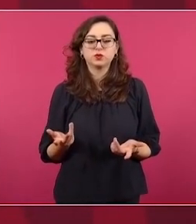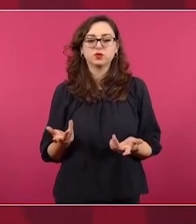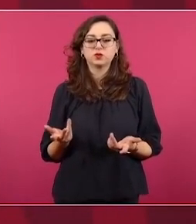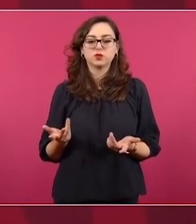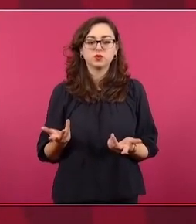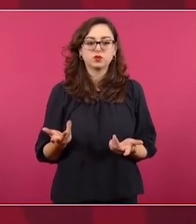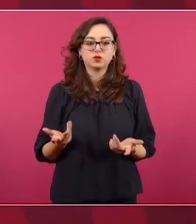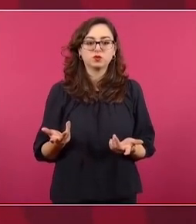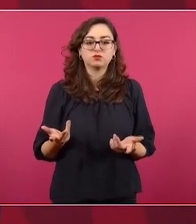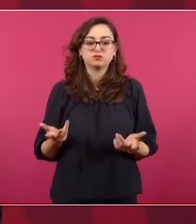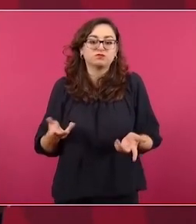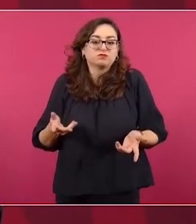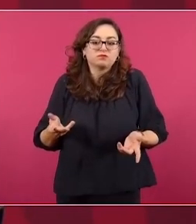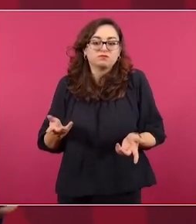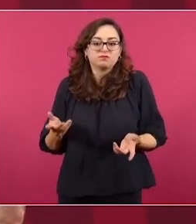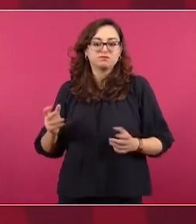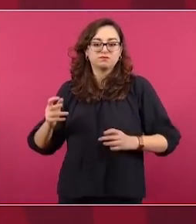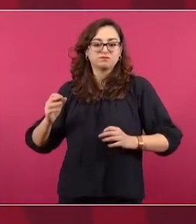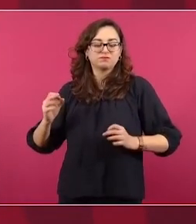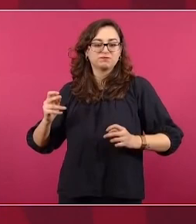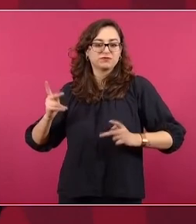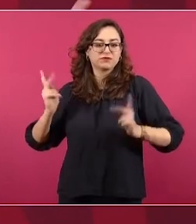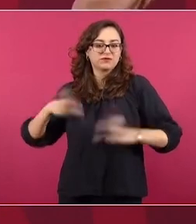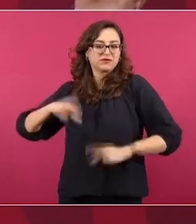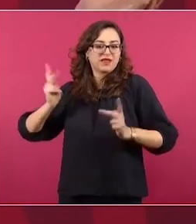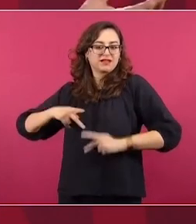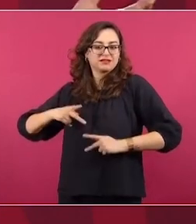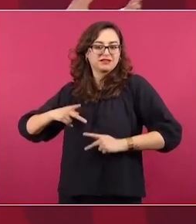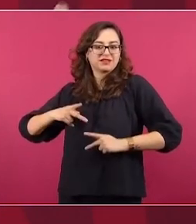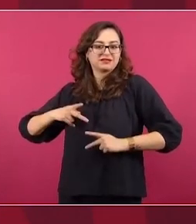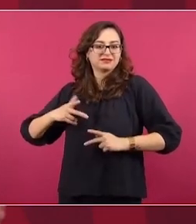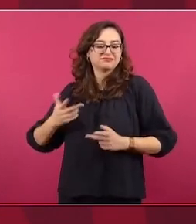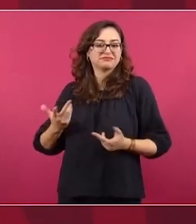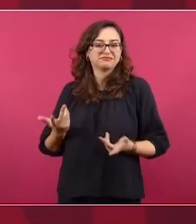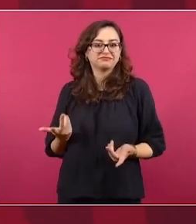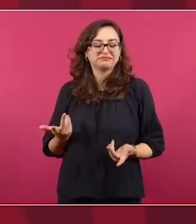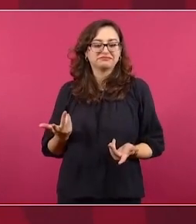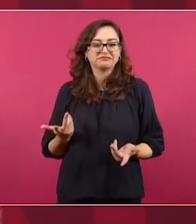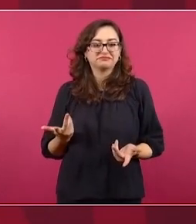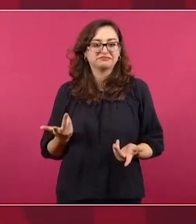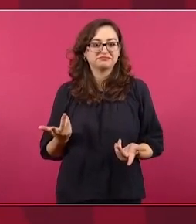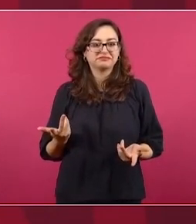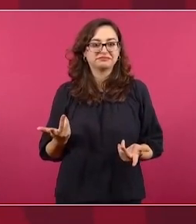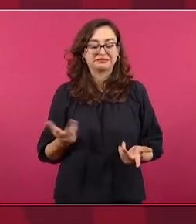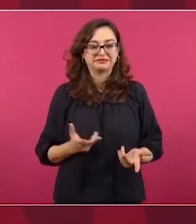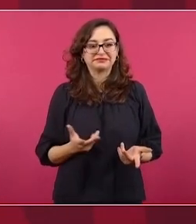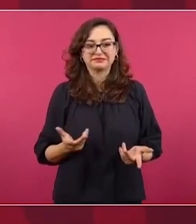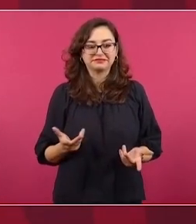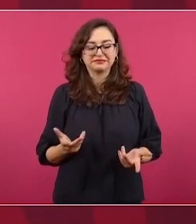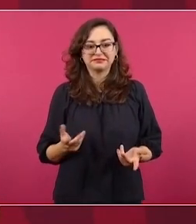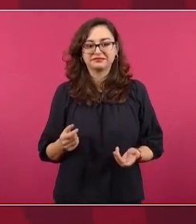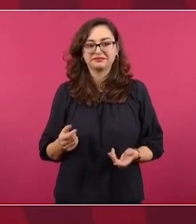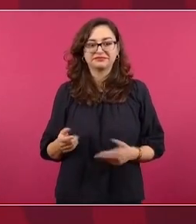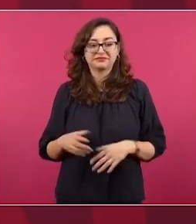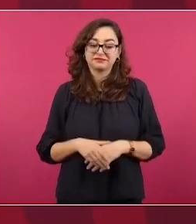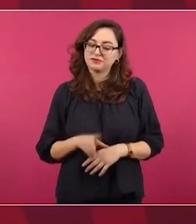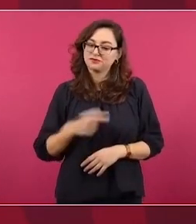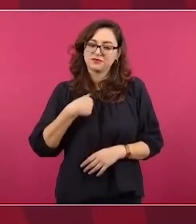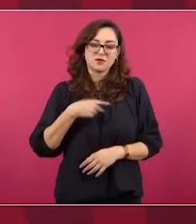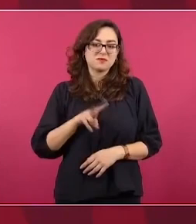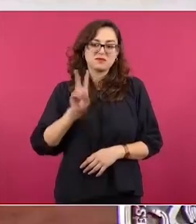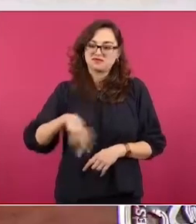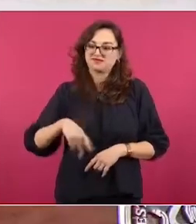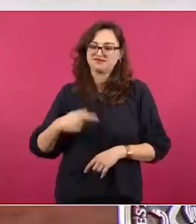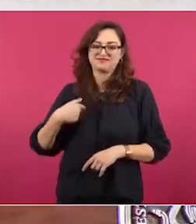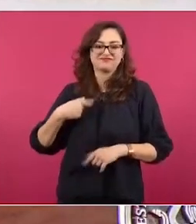a la TikTok, o sea, yo soy un anti